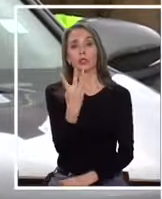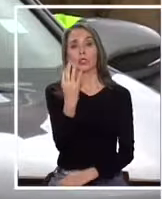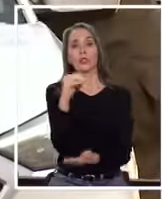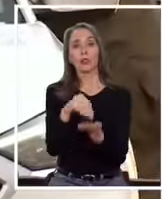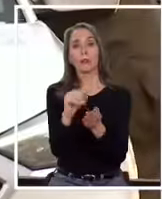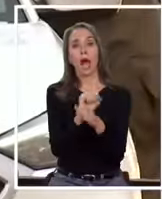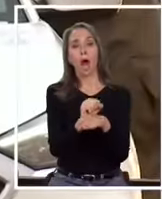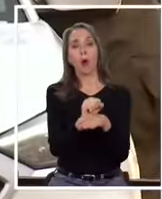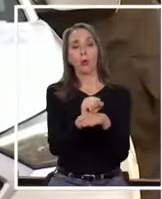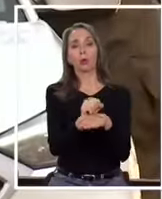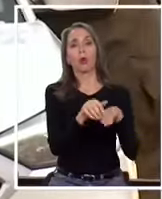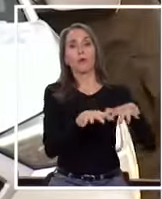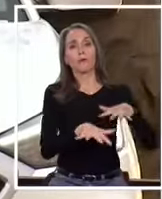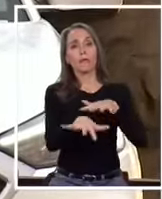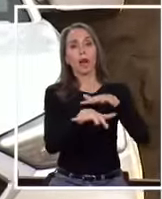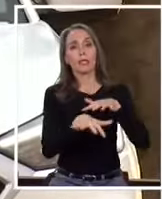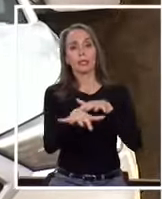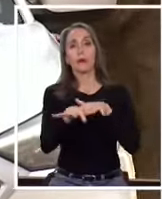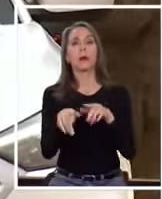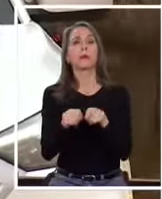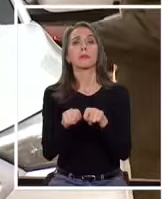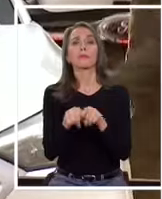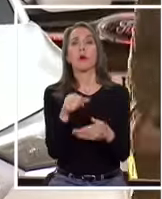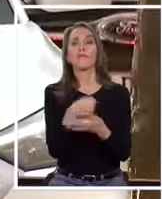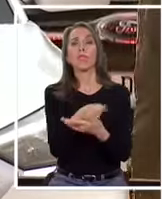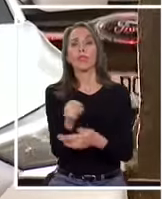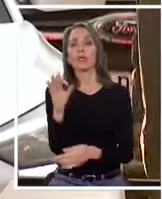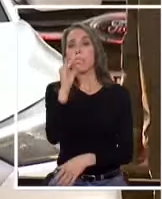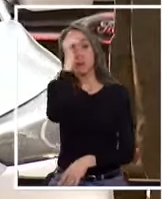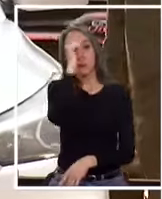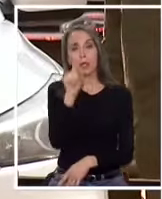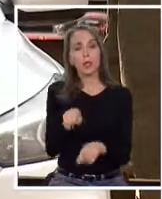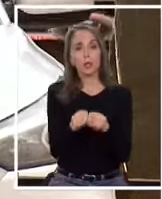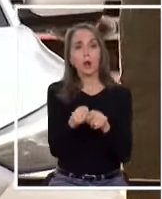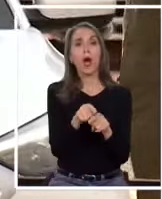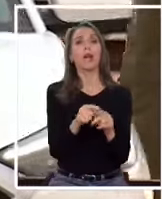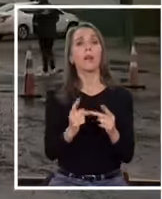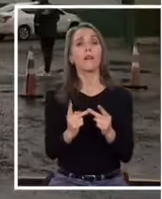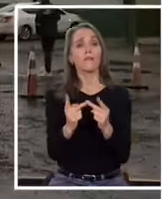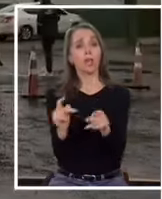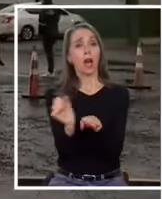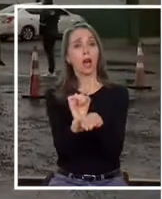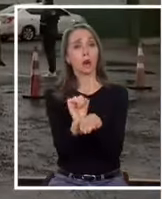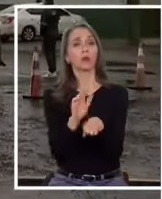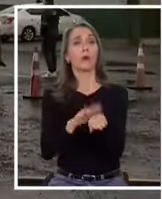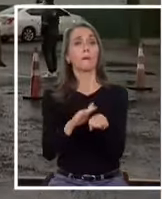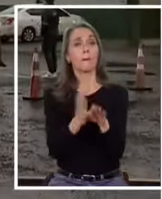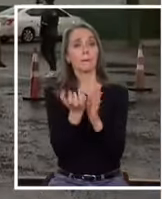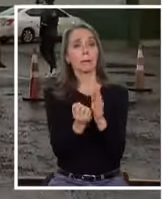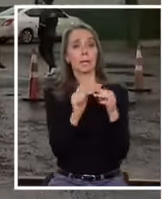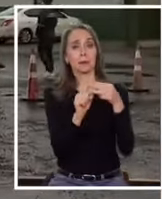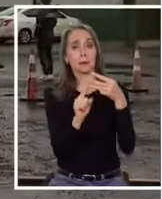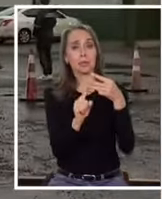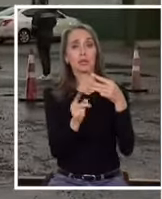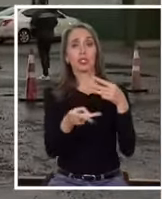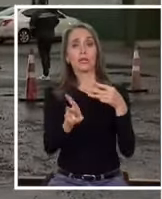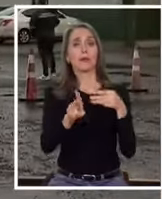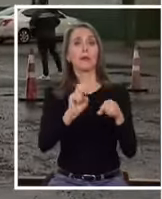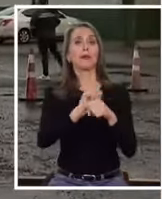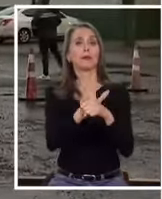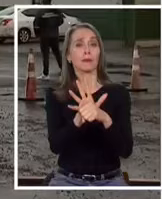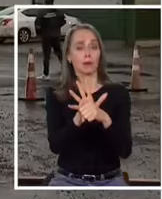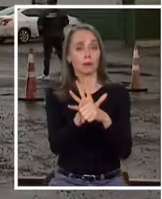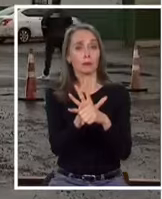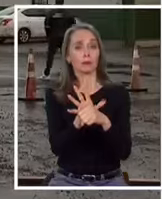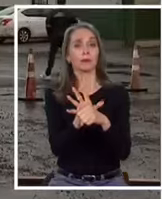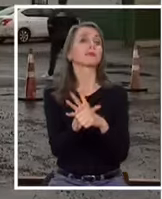140.000 vehículos, que no es más ni menos de lo que está saliendo un fin de semana. Desplazarse con los permisos ya señalados en el ámbito sanitario. Pero también,